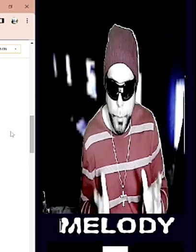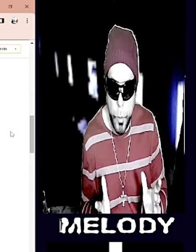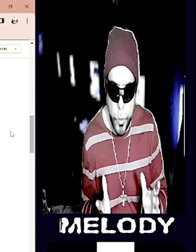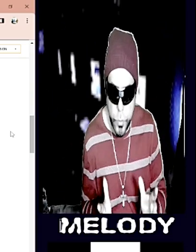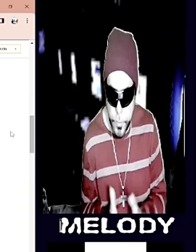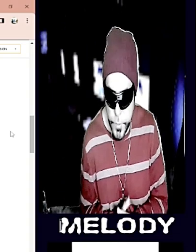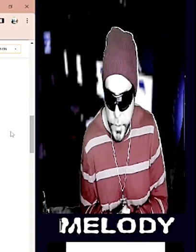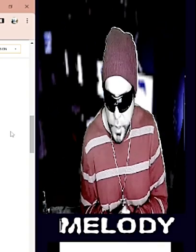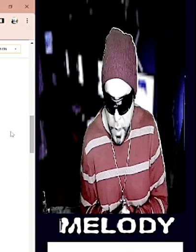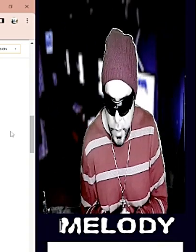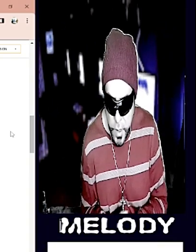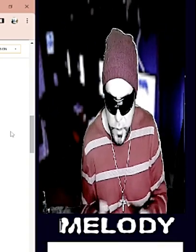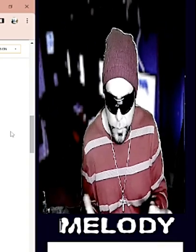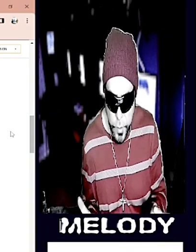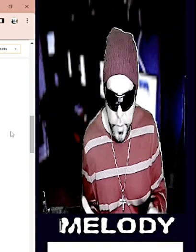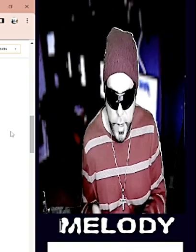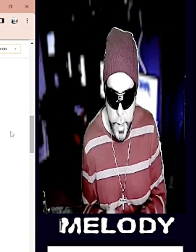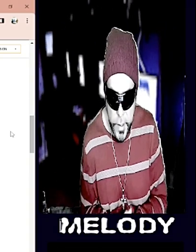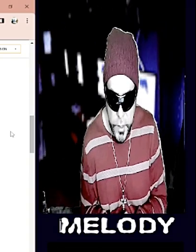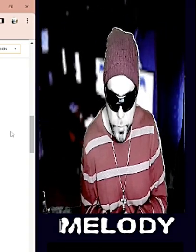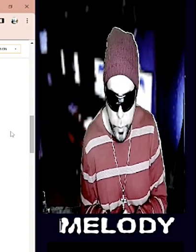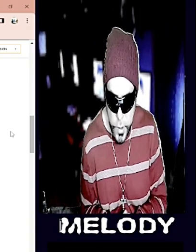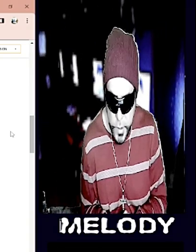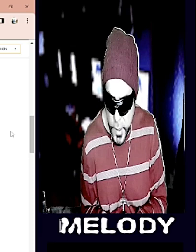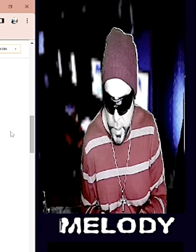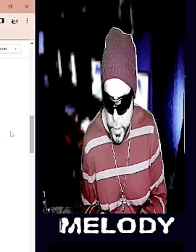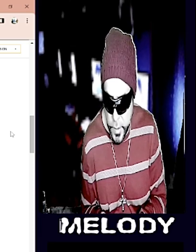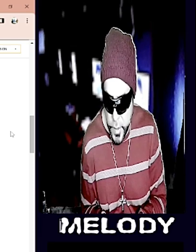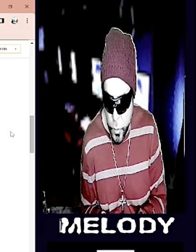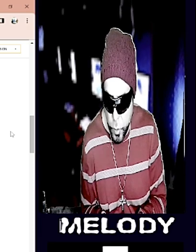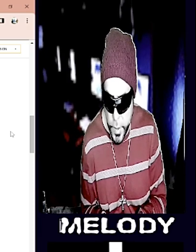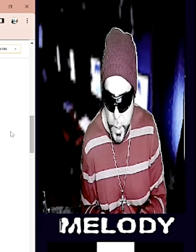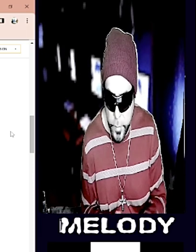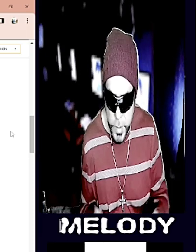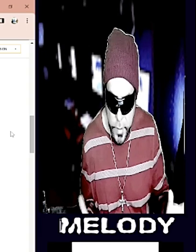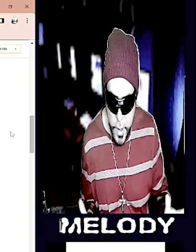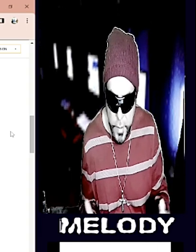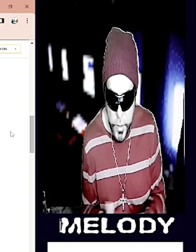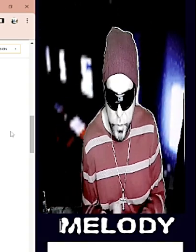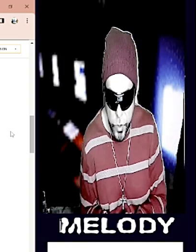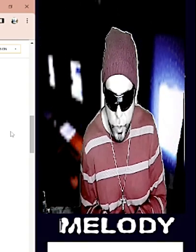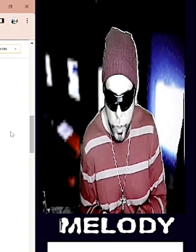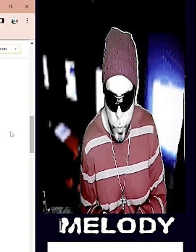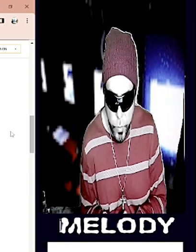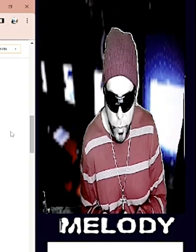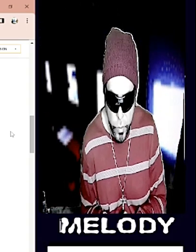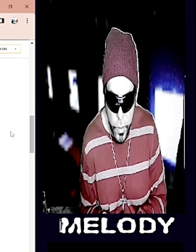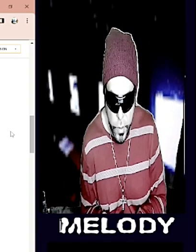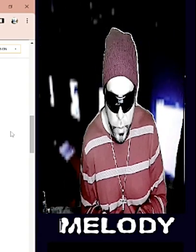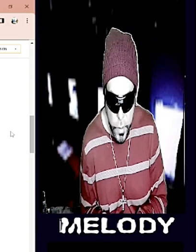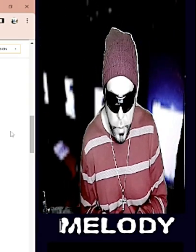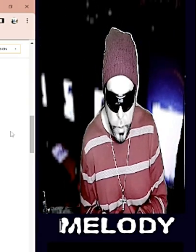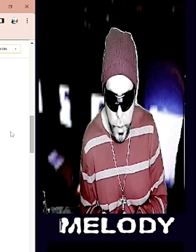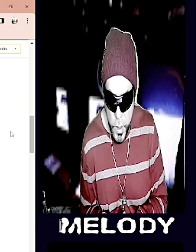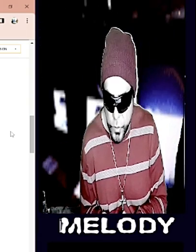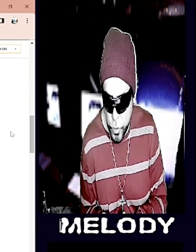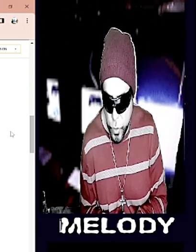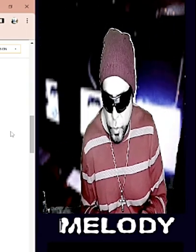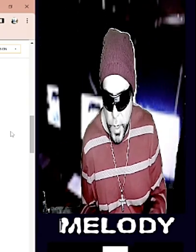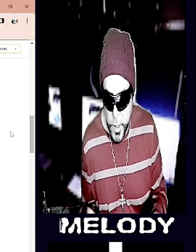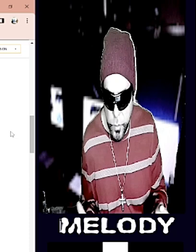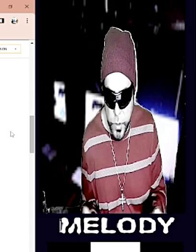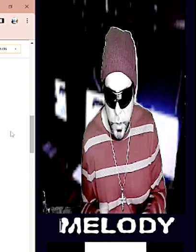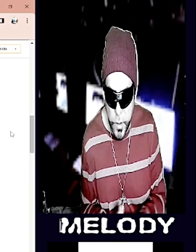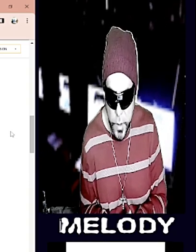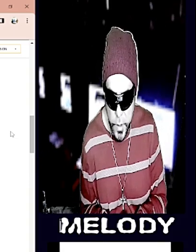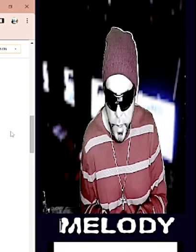inusual apoyo se da Después de la crisis política y de gobernabilidad que surgió en Nuevo León y